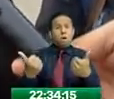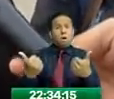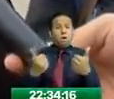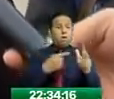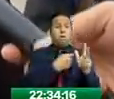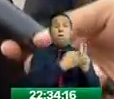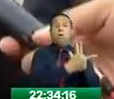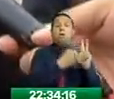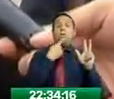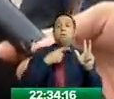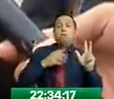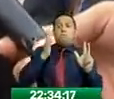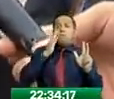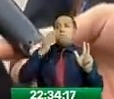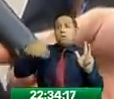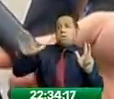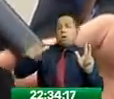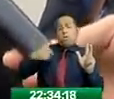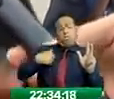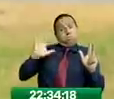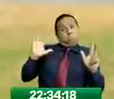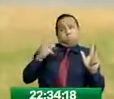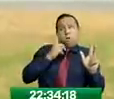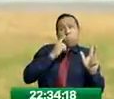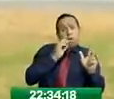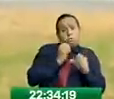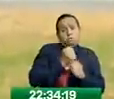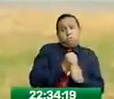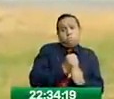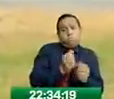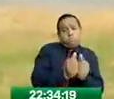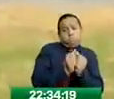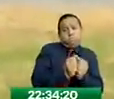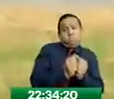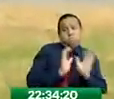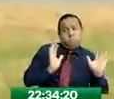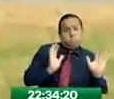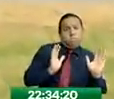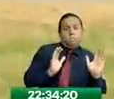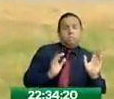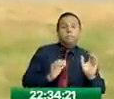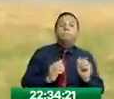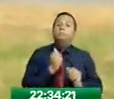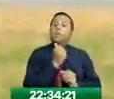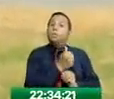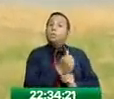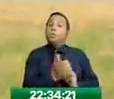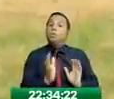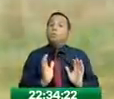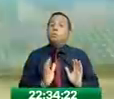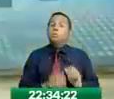dijeron las tres, ninguna de las tres se quiso quedar con la mamá. Informó José Morales.